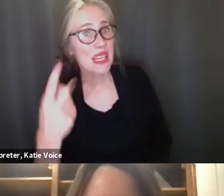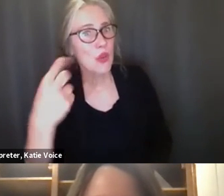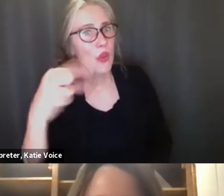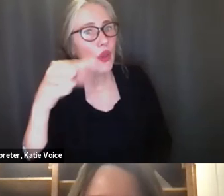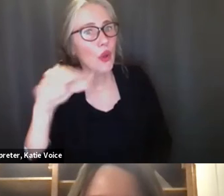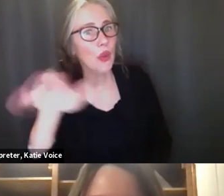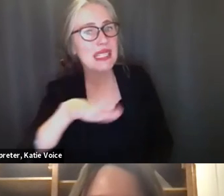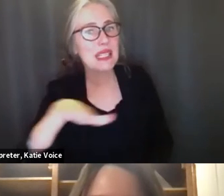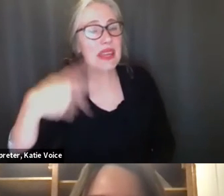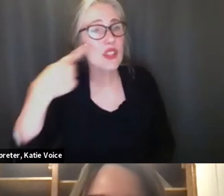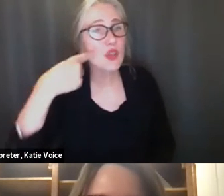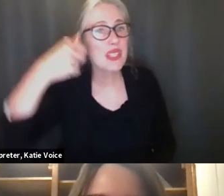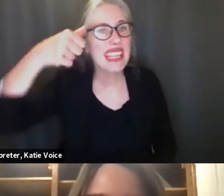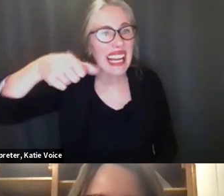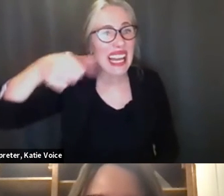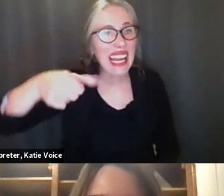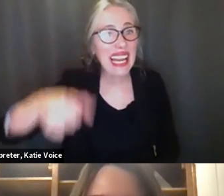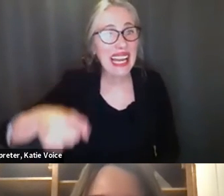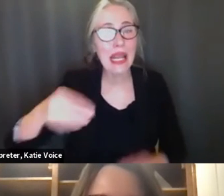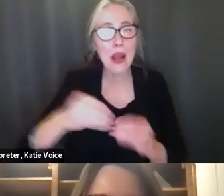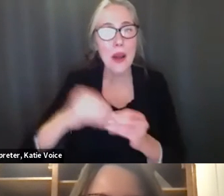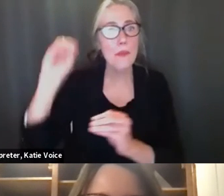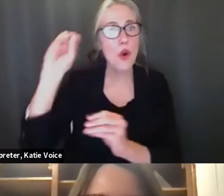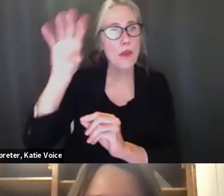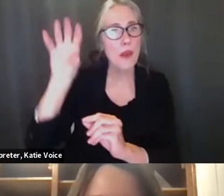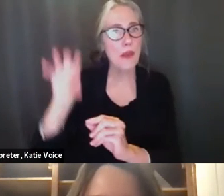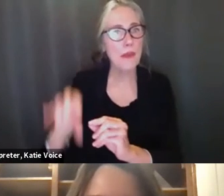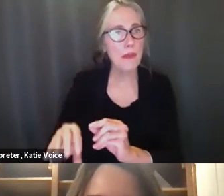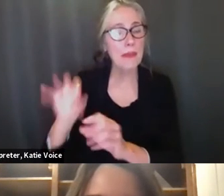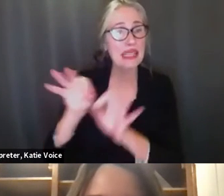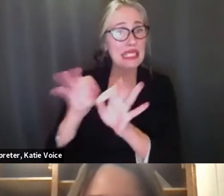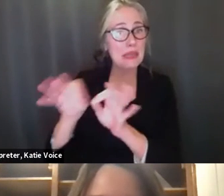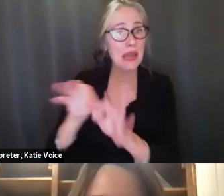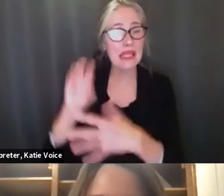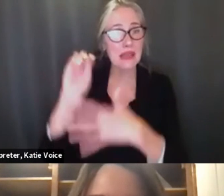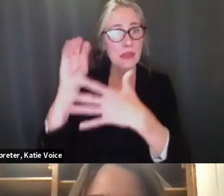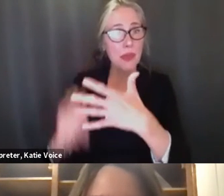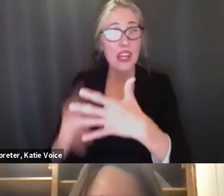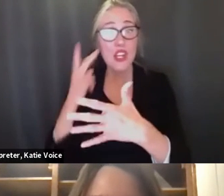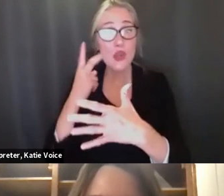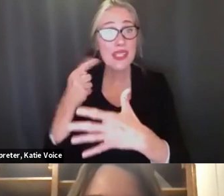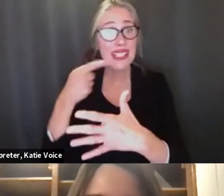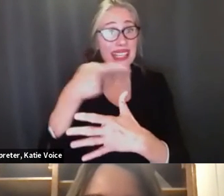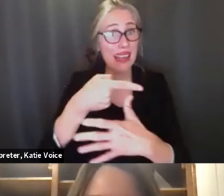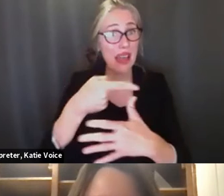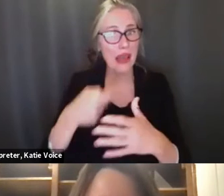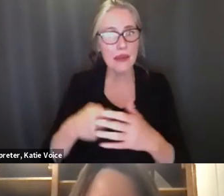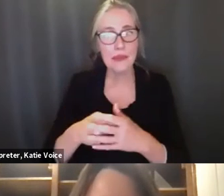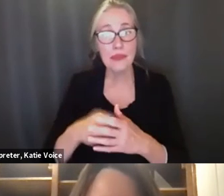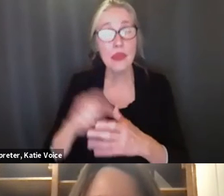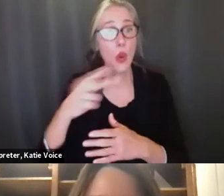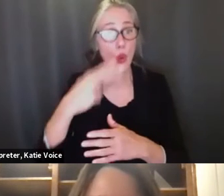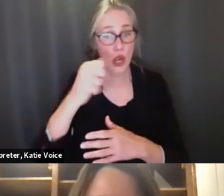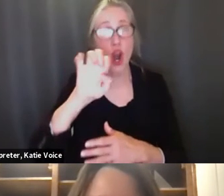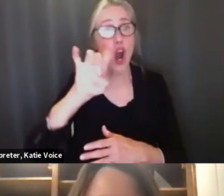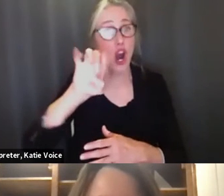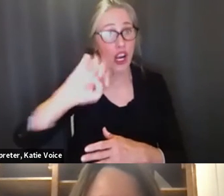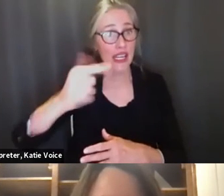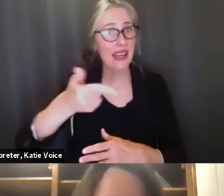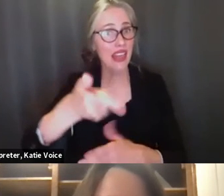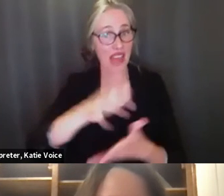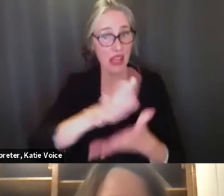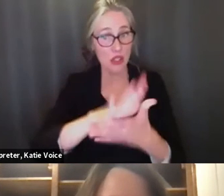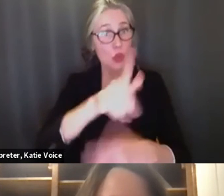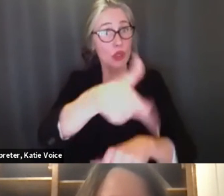ahí, Brian, creo que hay más texto. Como pueden ver aquí este mapa donde se encuentra Harding, ustedes verán